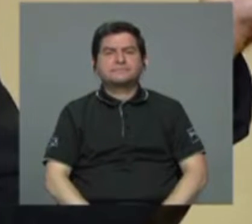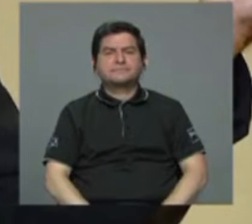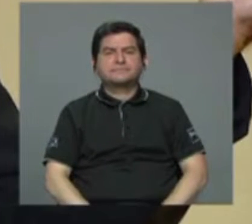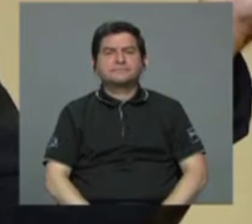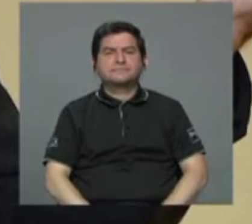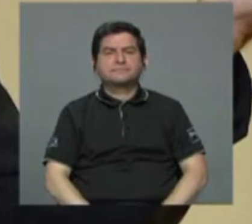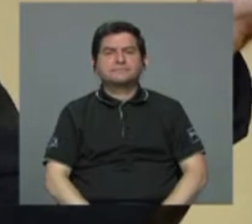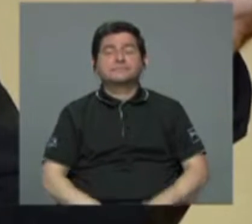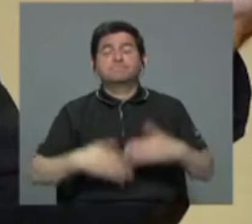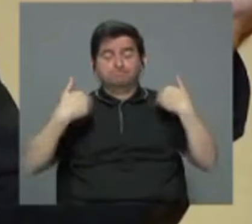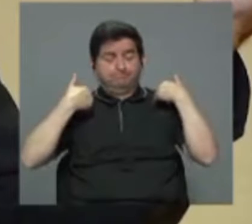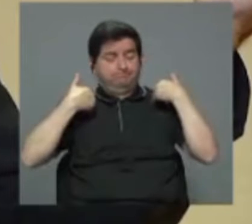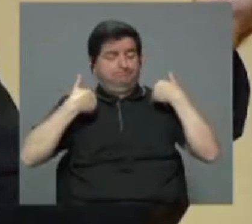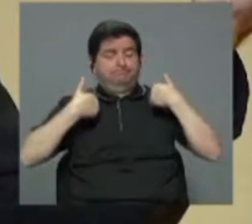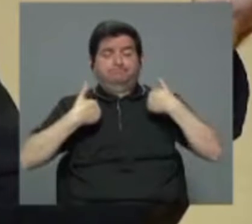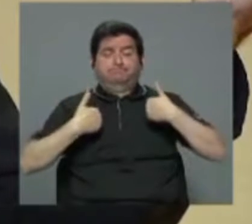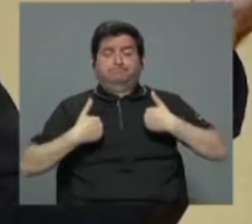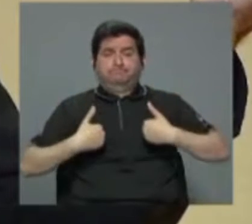la humanidad